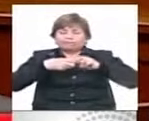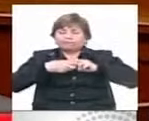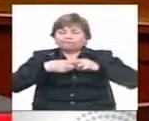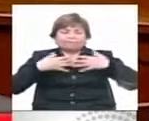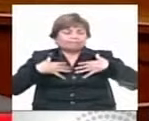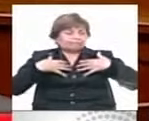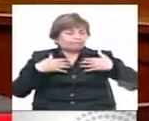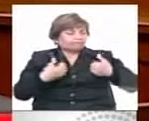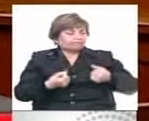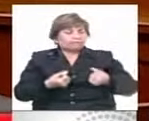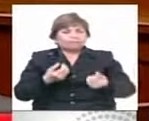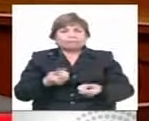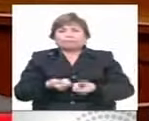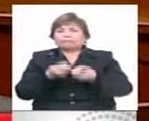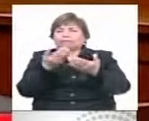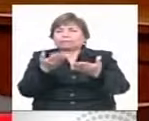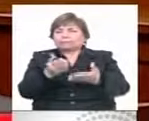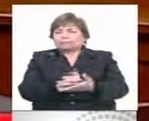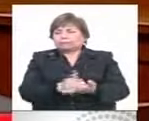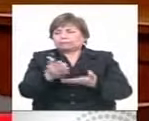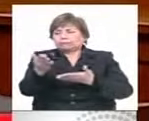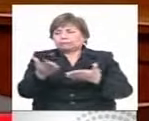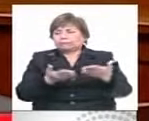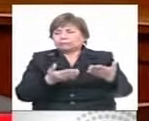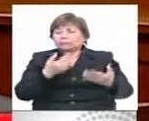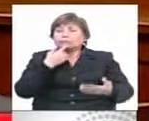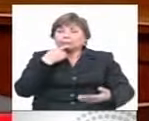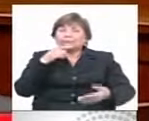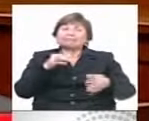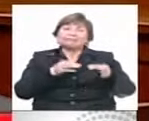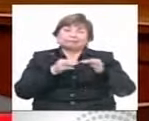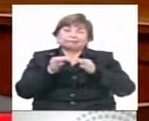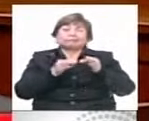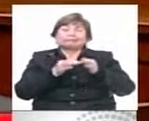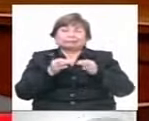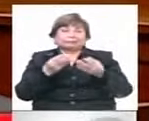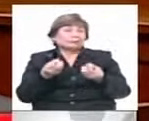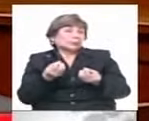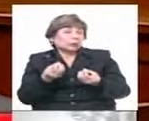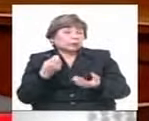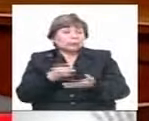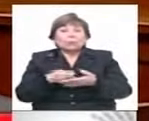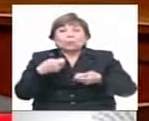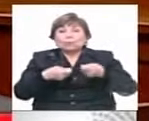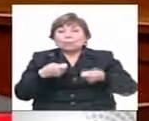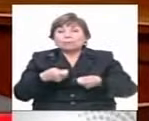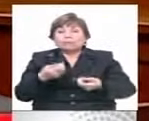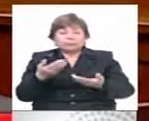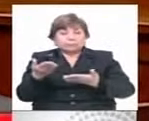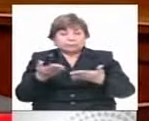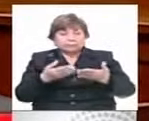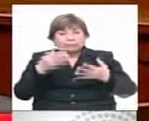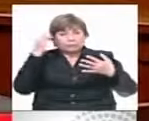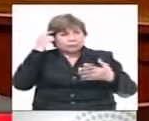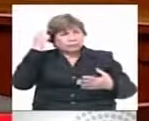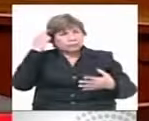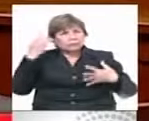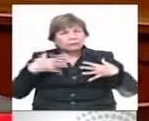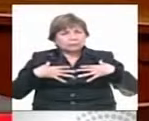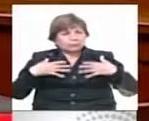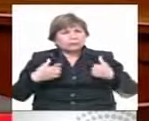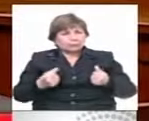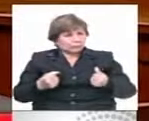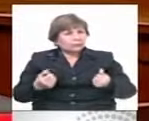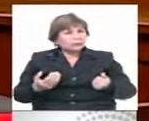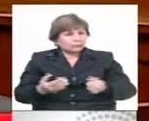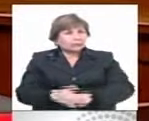mental accede a este servicio. Esto se explica porque la inversión en la oferta de servicio de salud mental